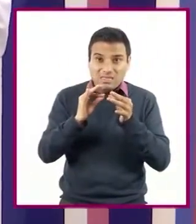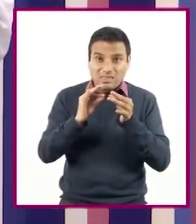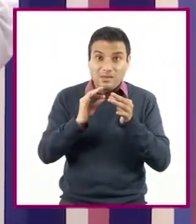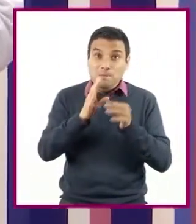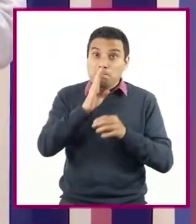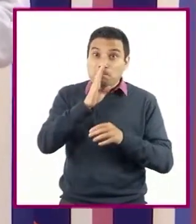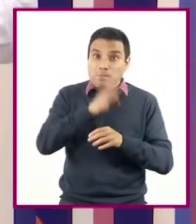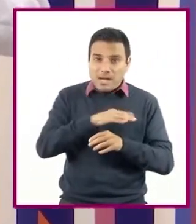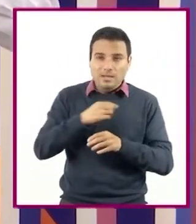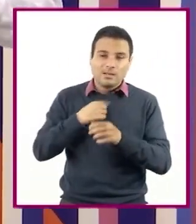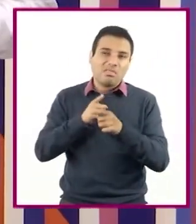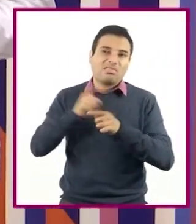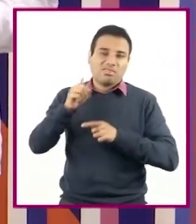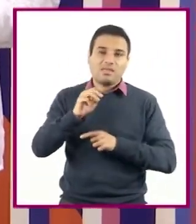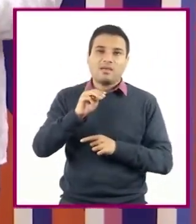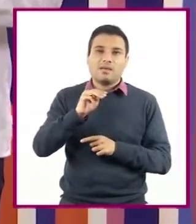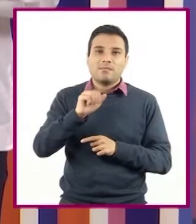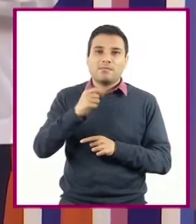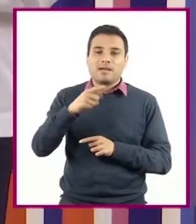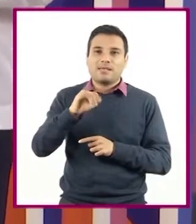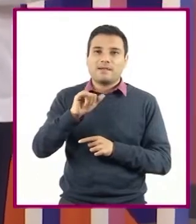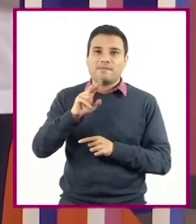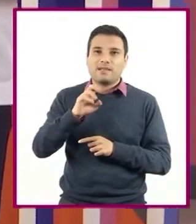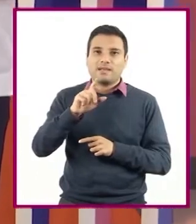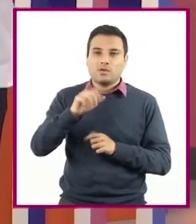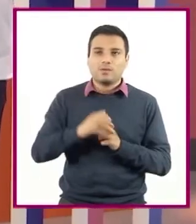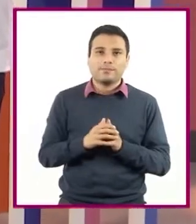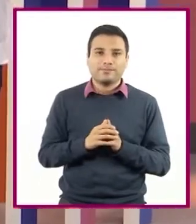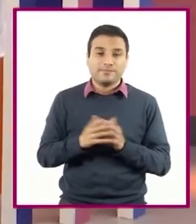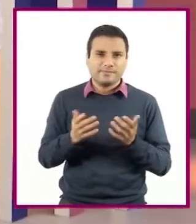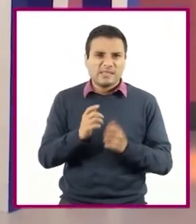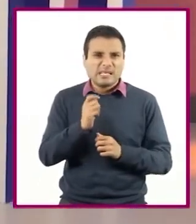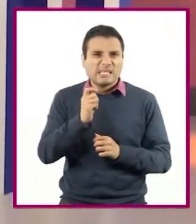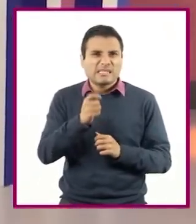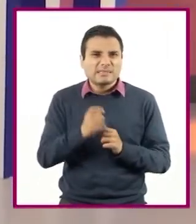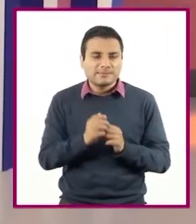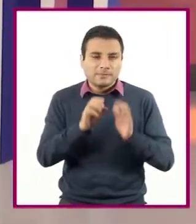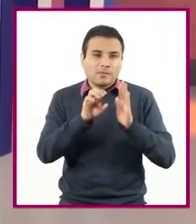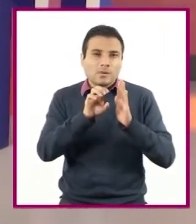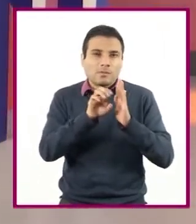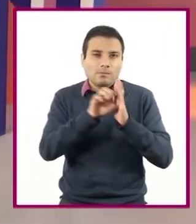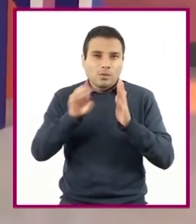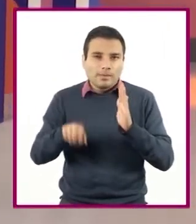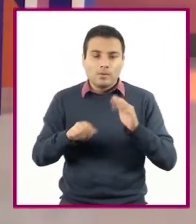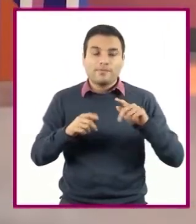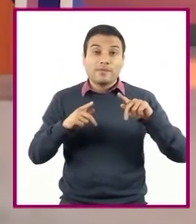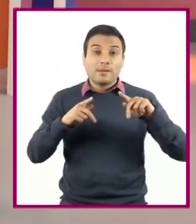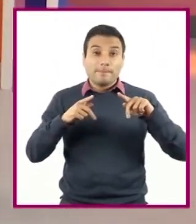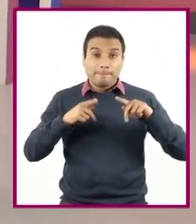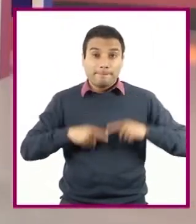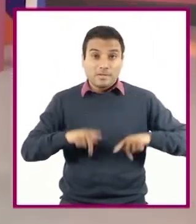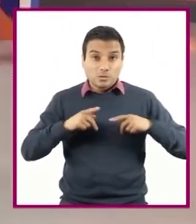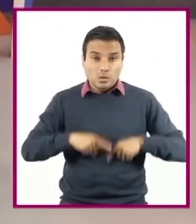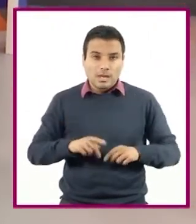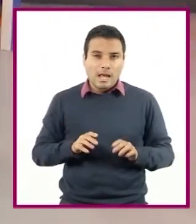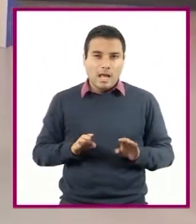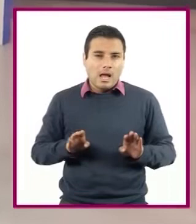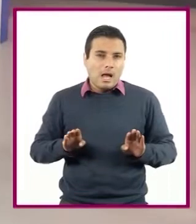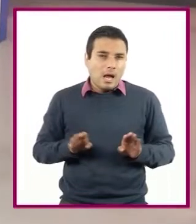que tiene razón. Maquiavélico es un adjetivo que se emplea para indicar las acciones o actitudes